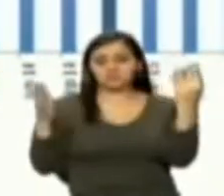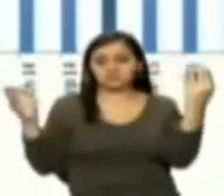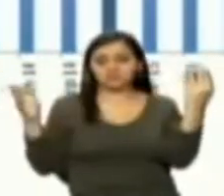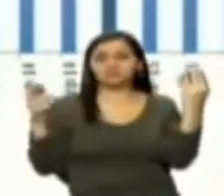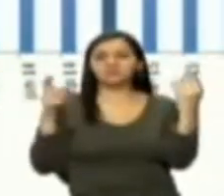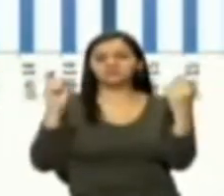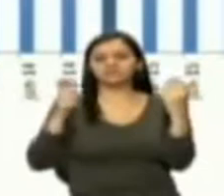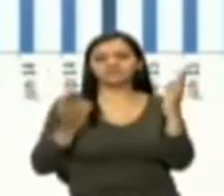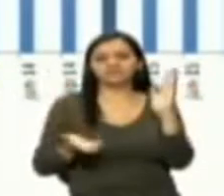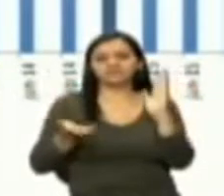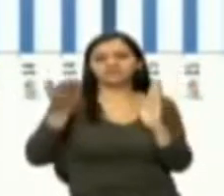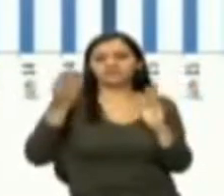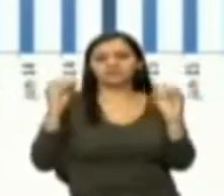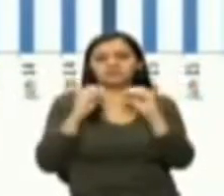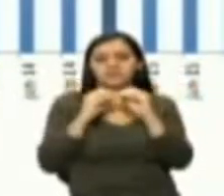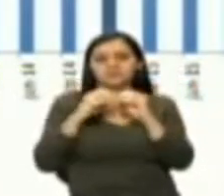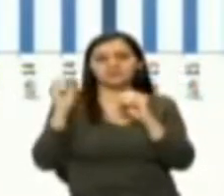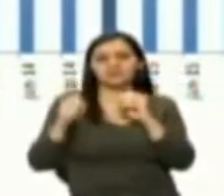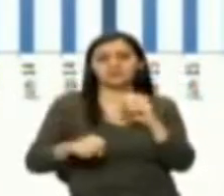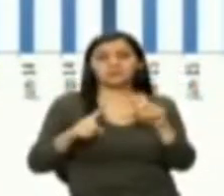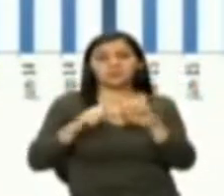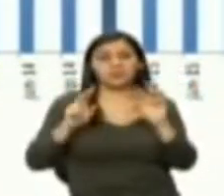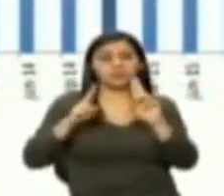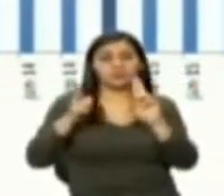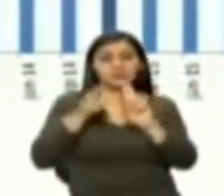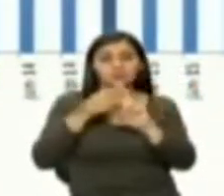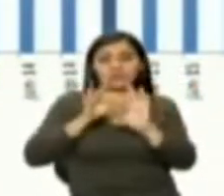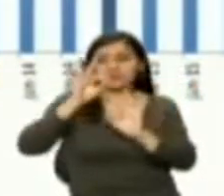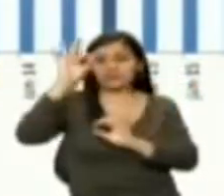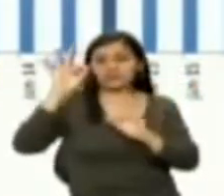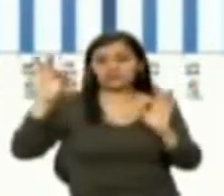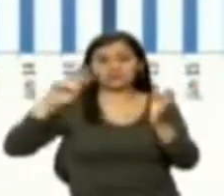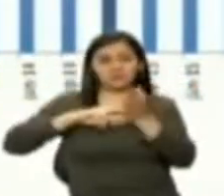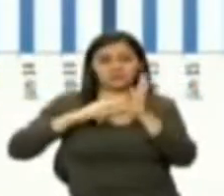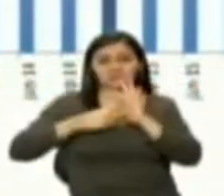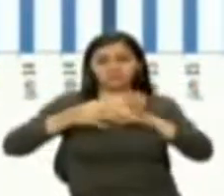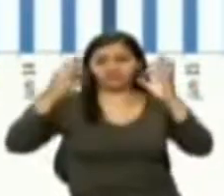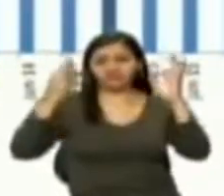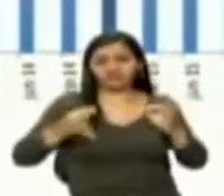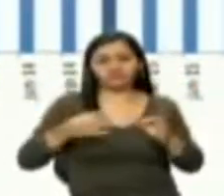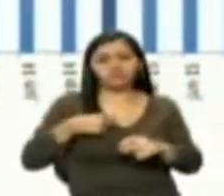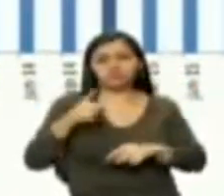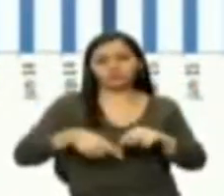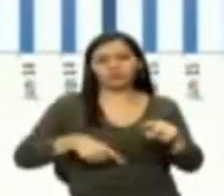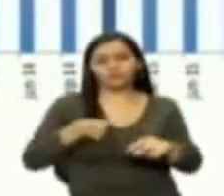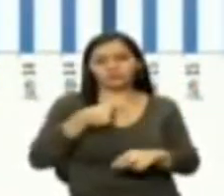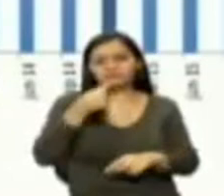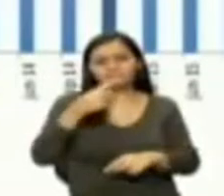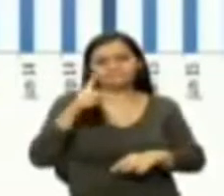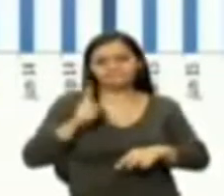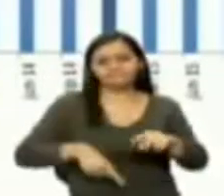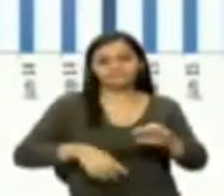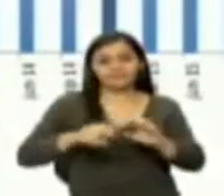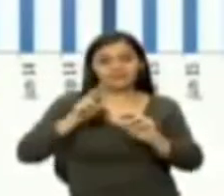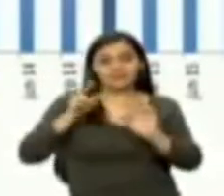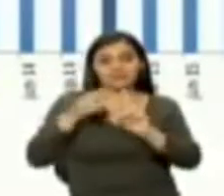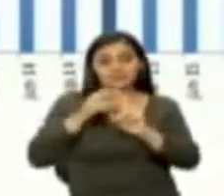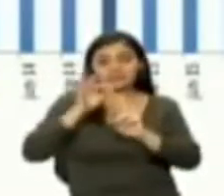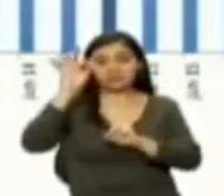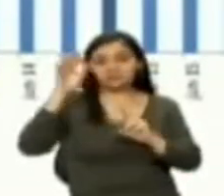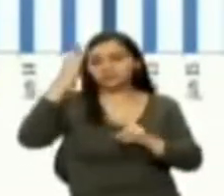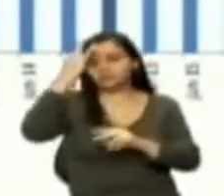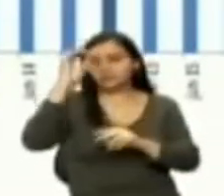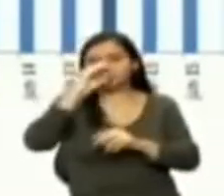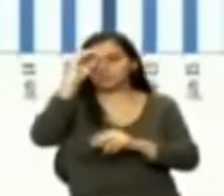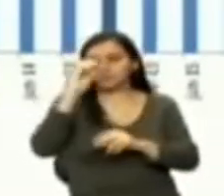2014, había subido un poquito, pero no es estadísticamente significativo, no se podía decir estadísticamente, porque la variación era muy pequeña,